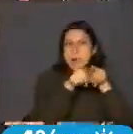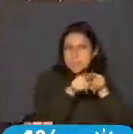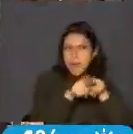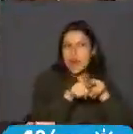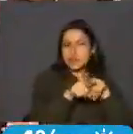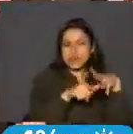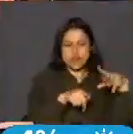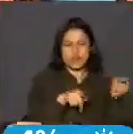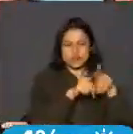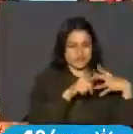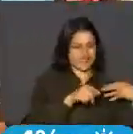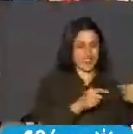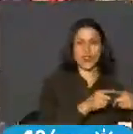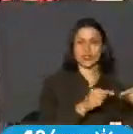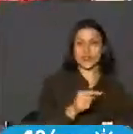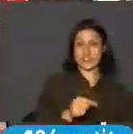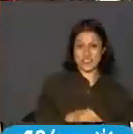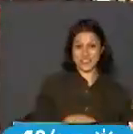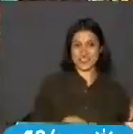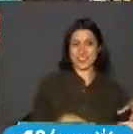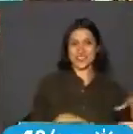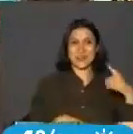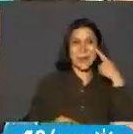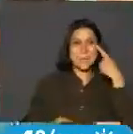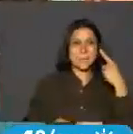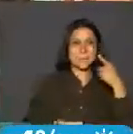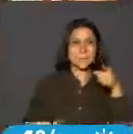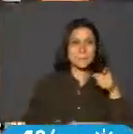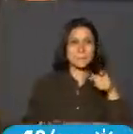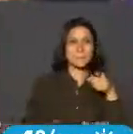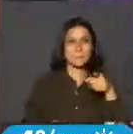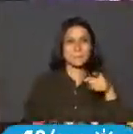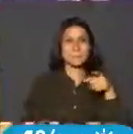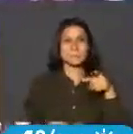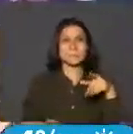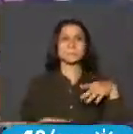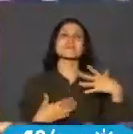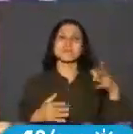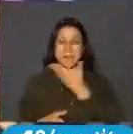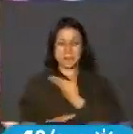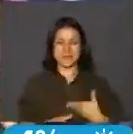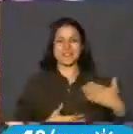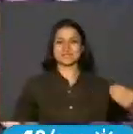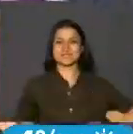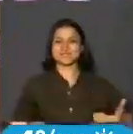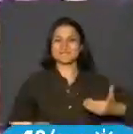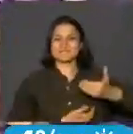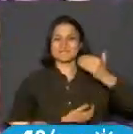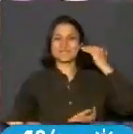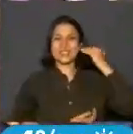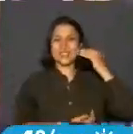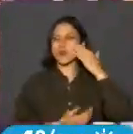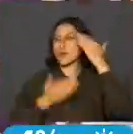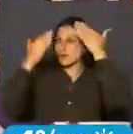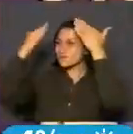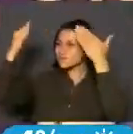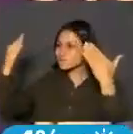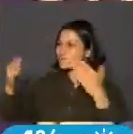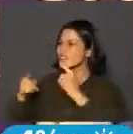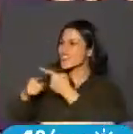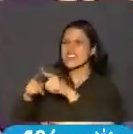hijo. Simón, ojo, en short, como siempre. Mira, toma el presidente a uno de los niños que lo estaba esperando, saluda a personas de las